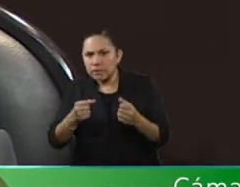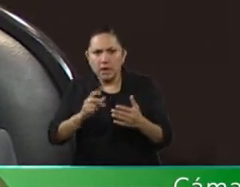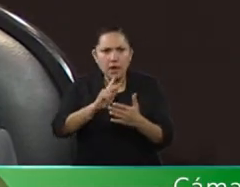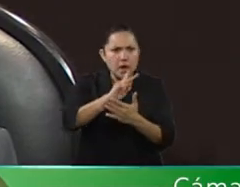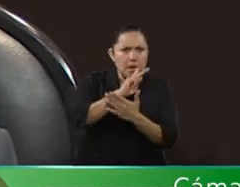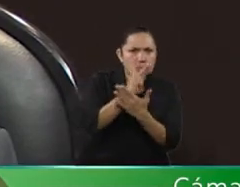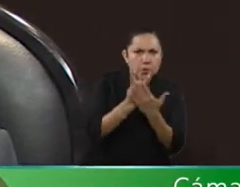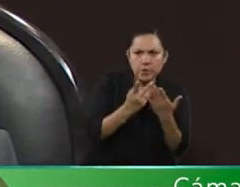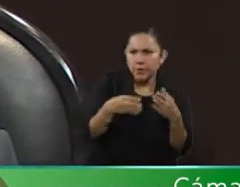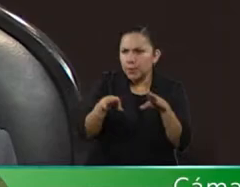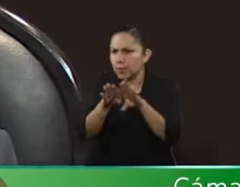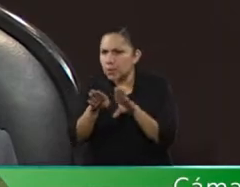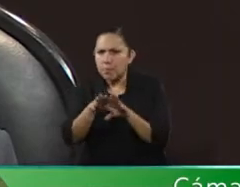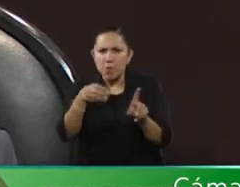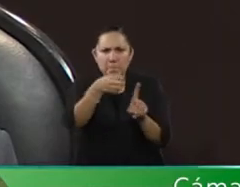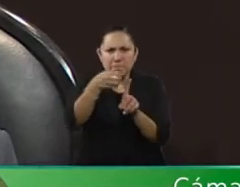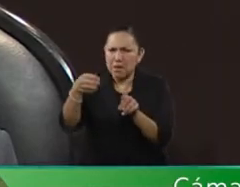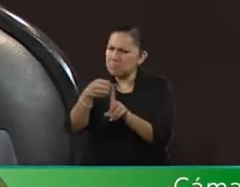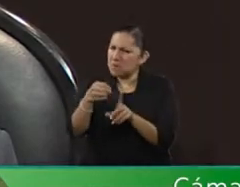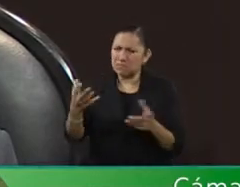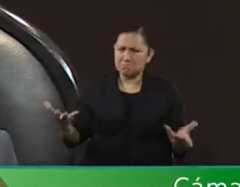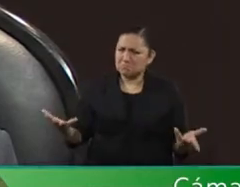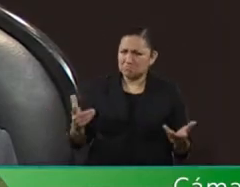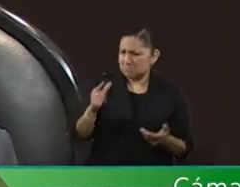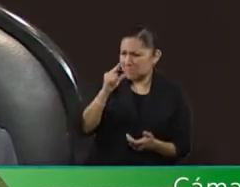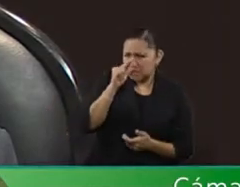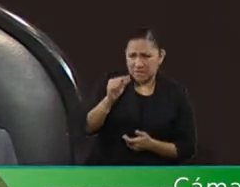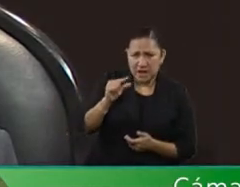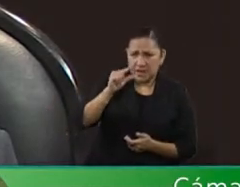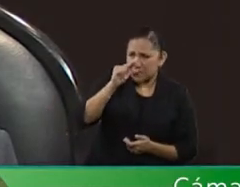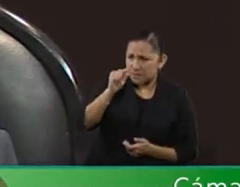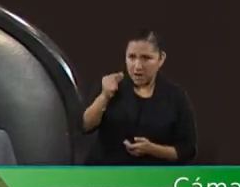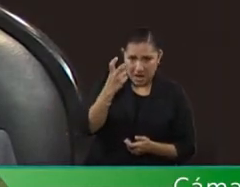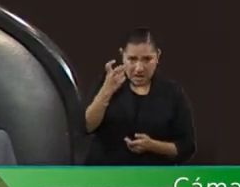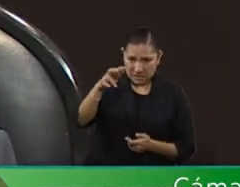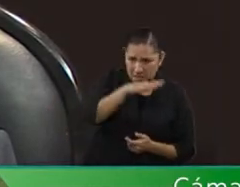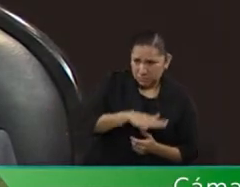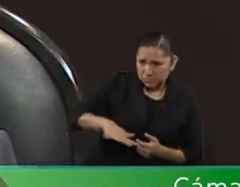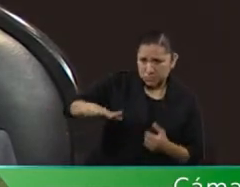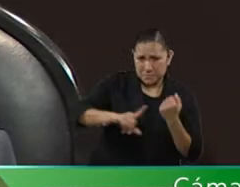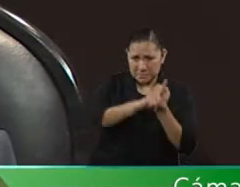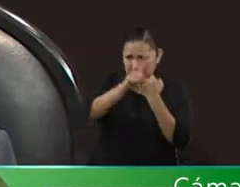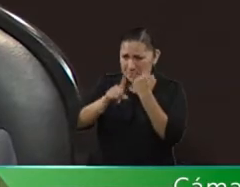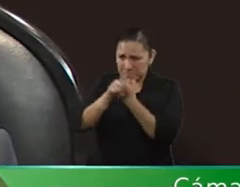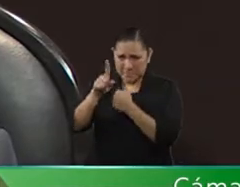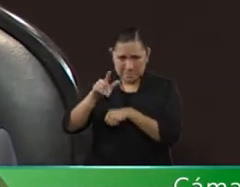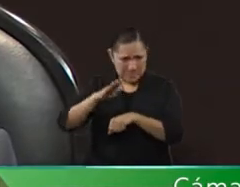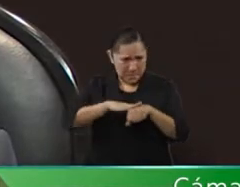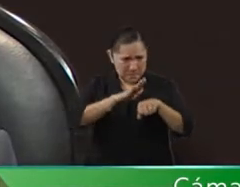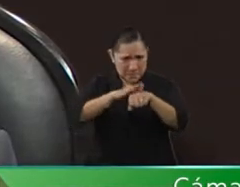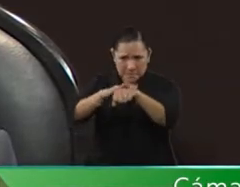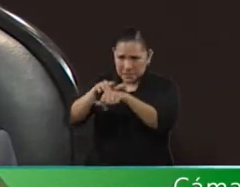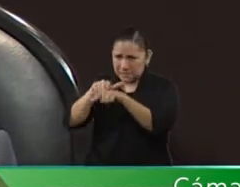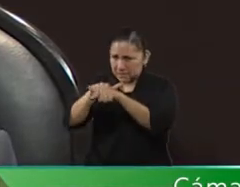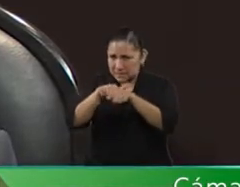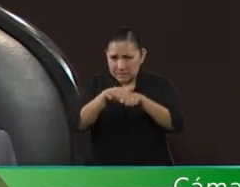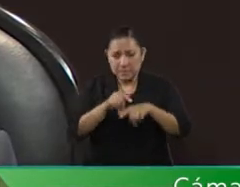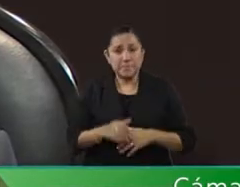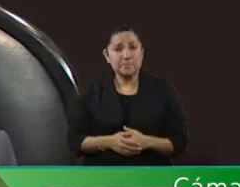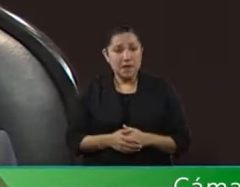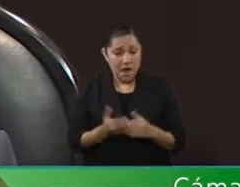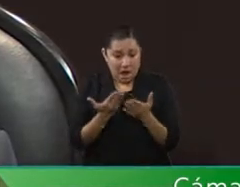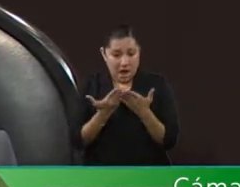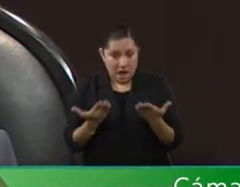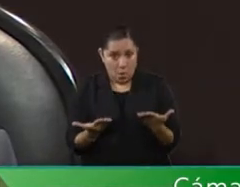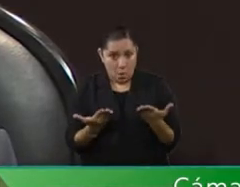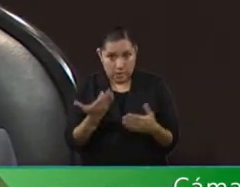lamentablemente metidos en una espiral de violencia imparable. Al día de hoy, el número de militares ha aumentado